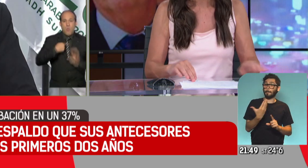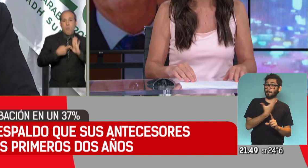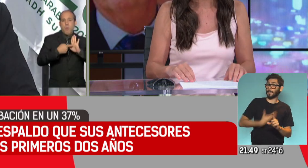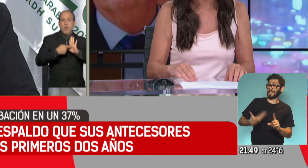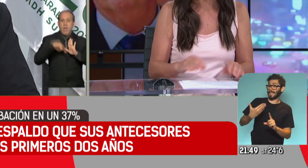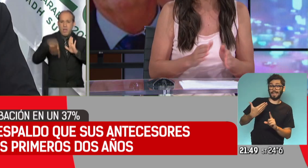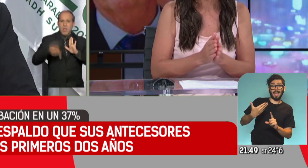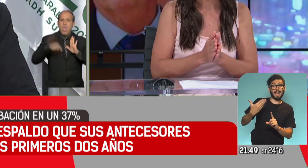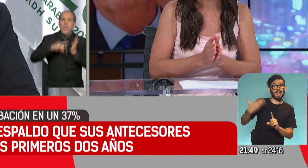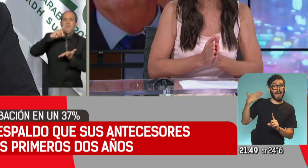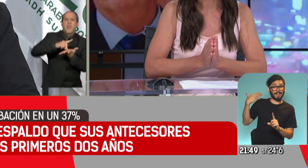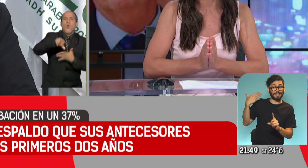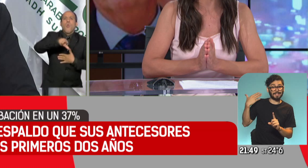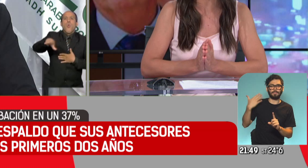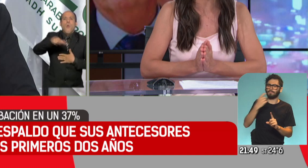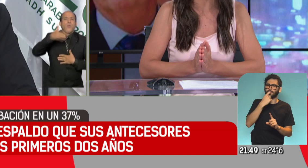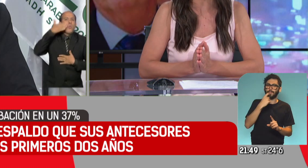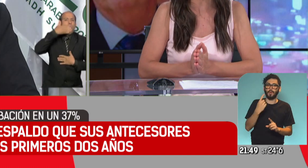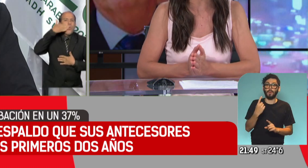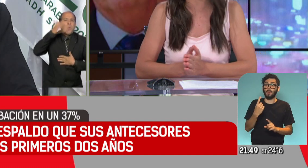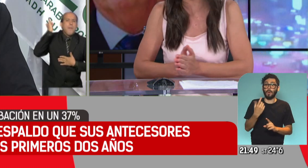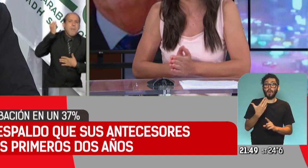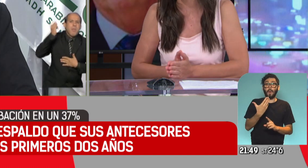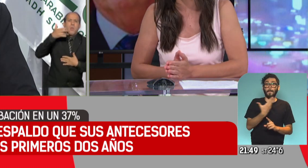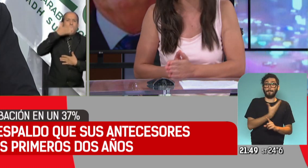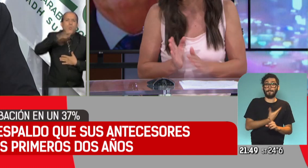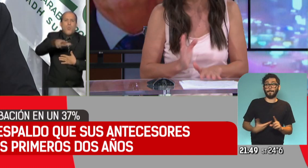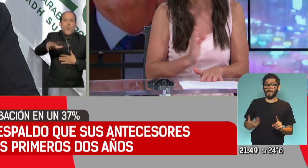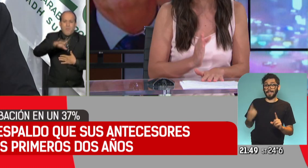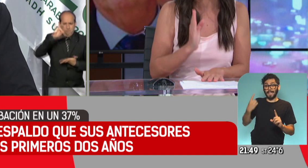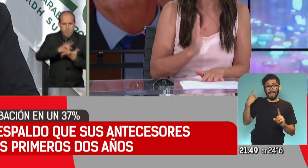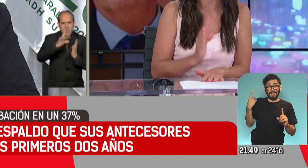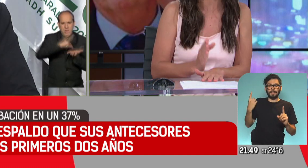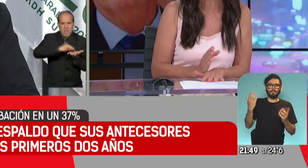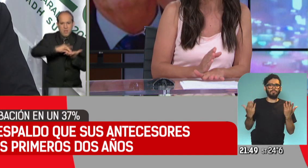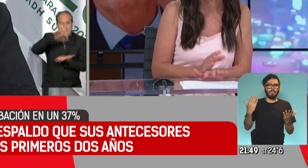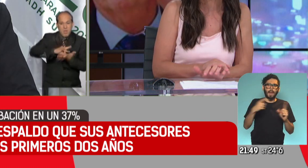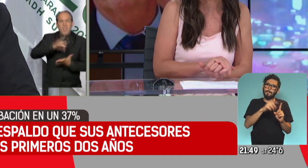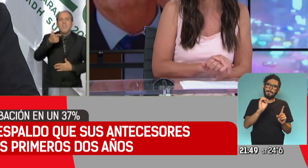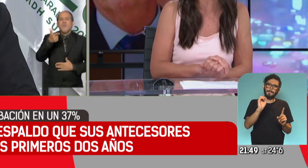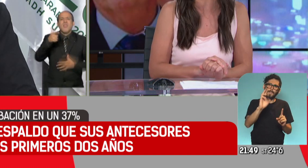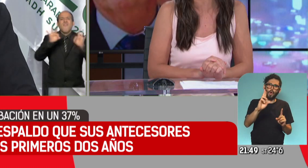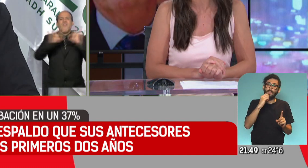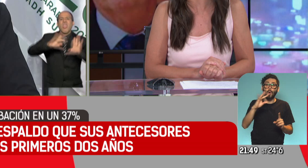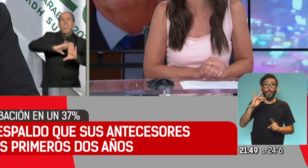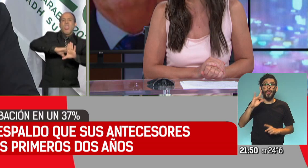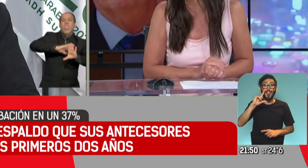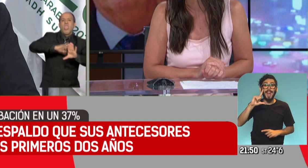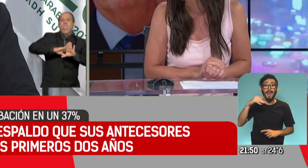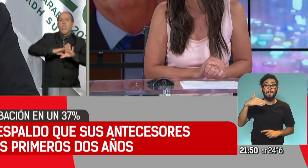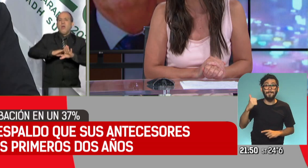anteriores, si tomamos el primer mandato de estos presidentes, es el peor. ¿Por qué? Por ejemplo, Dilma Rousseff en el año 2012 tenía